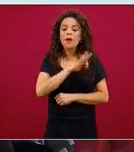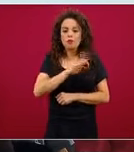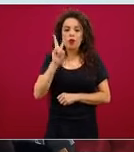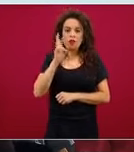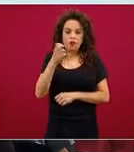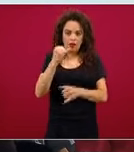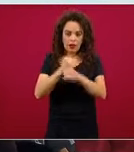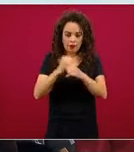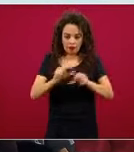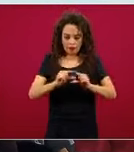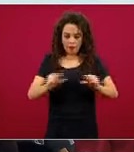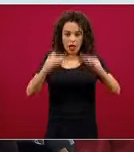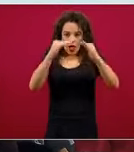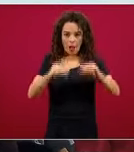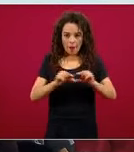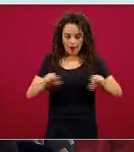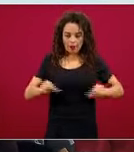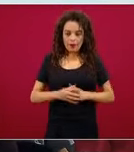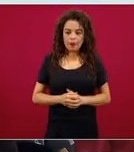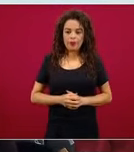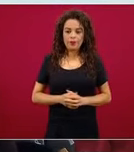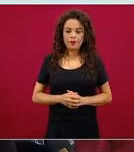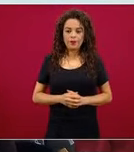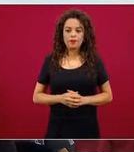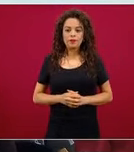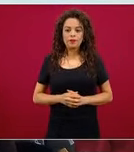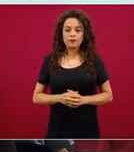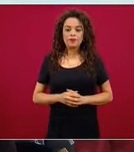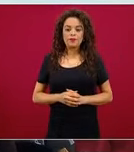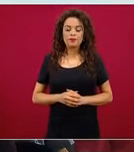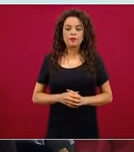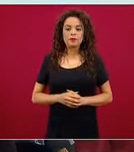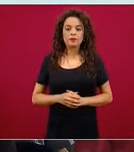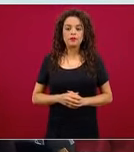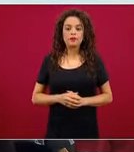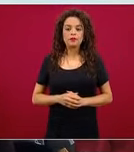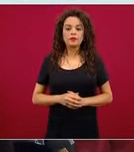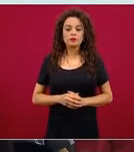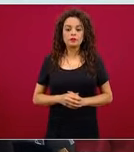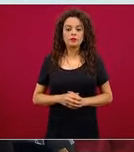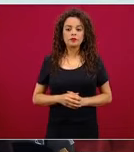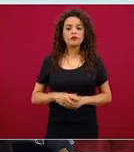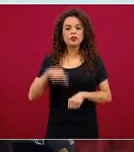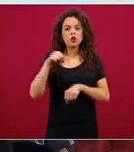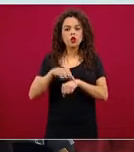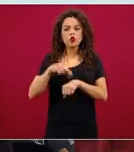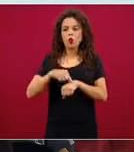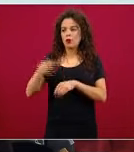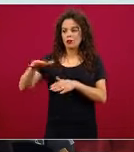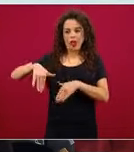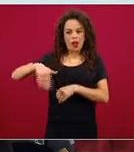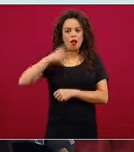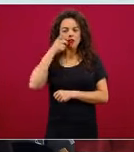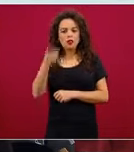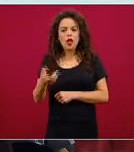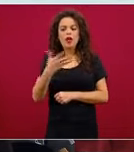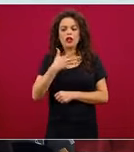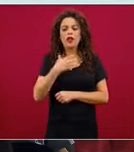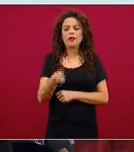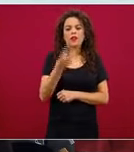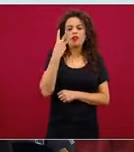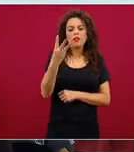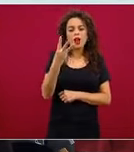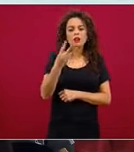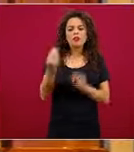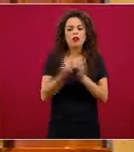página. La que sigue, por favor. Bien. Hablaba el doctor Jean-Marc Abastou de 3 tipologías básicas,